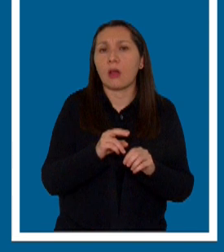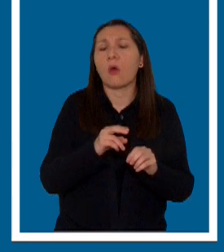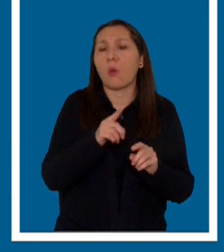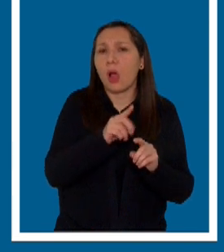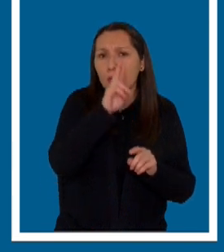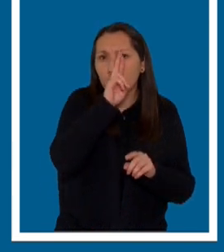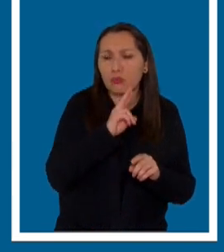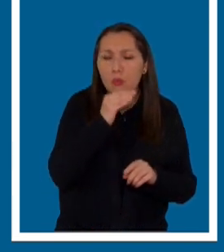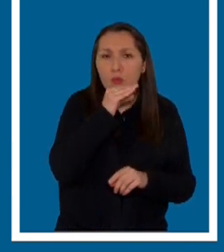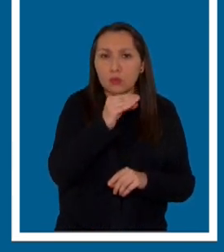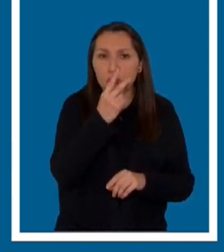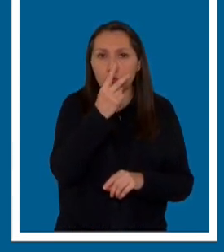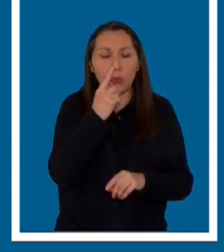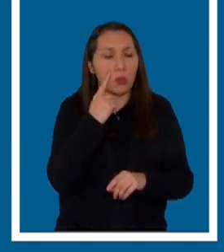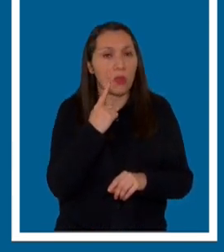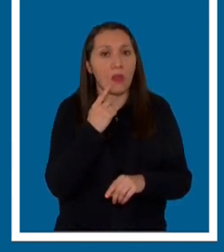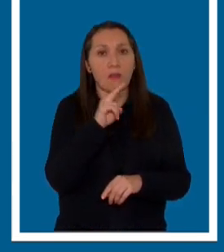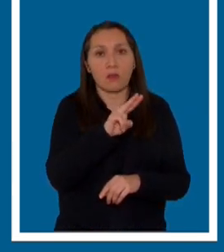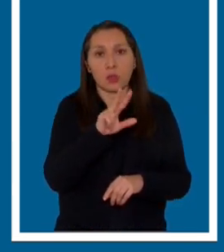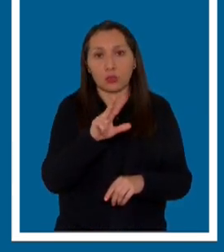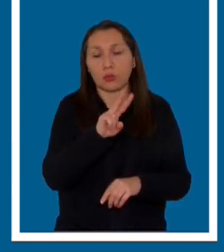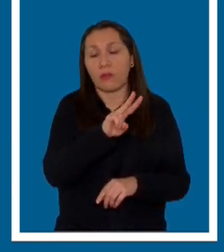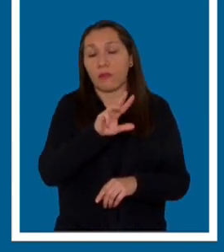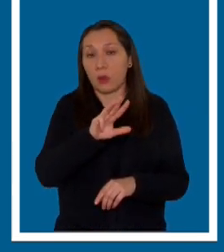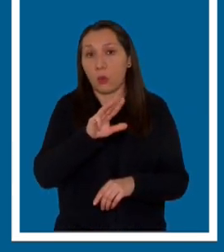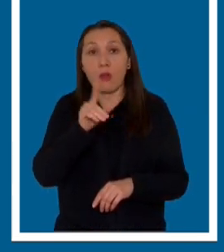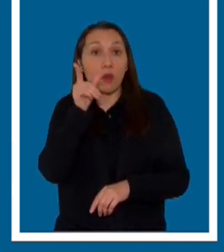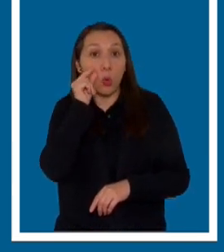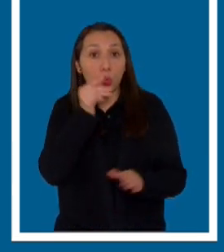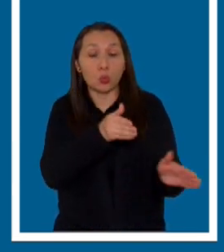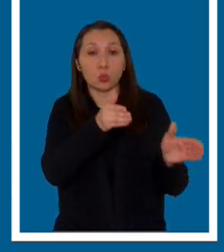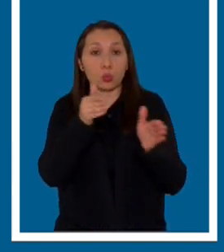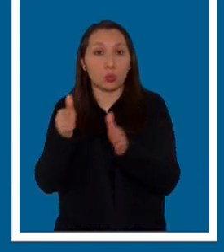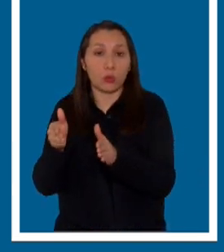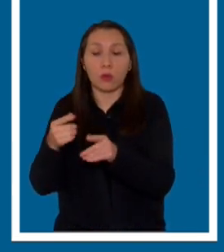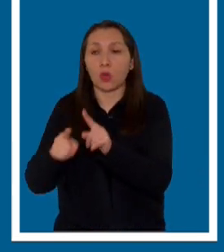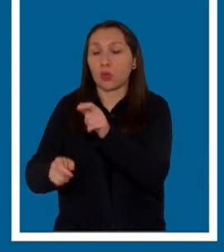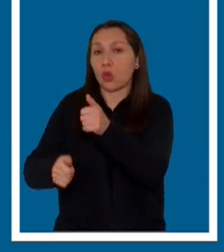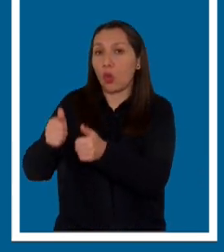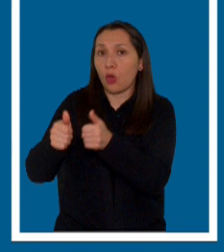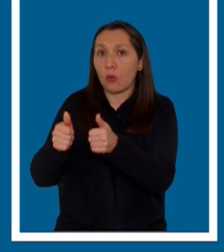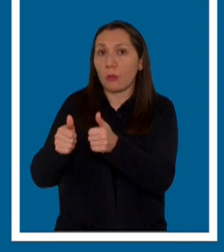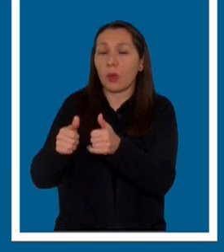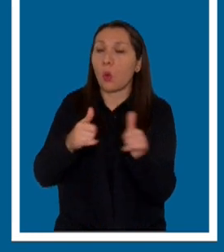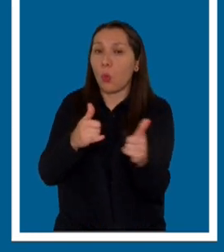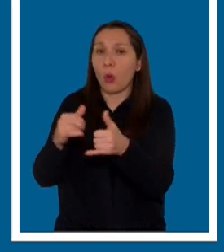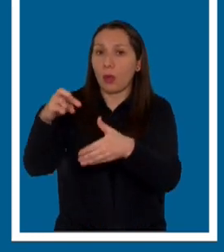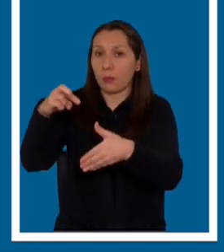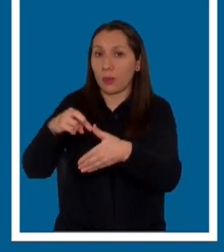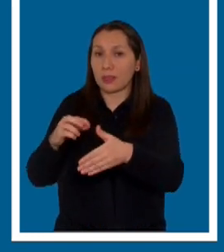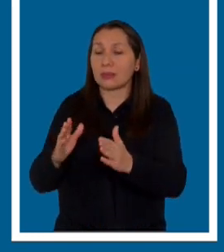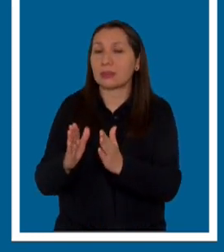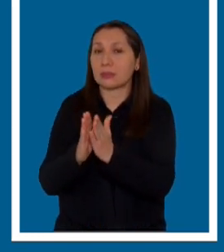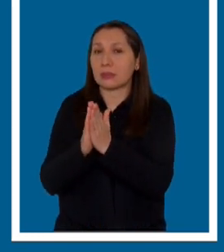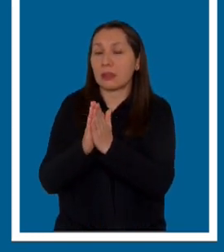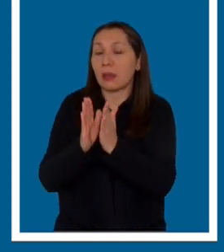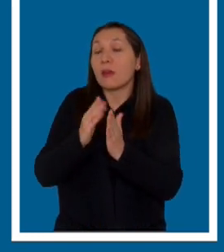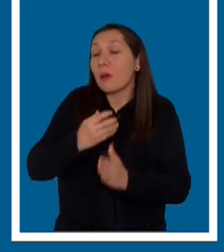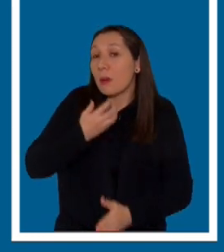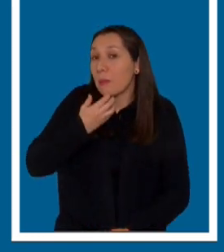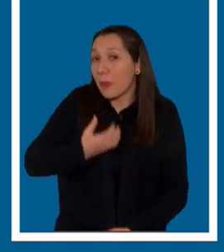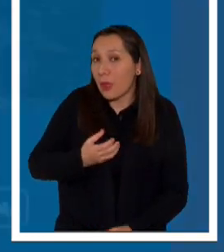dentro de dos días 28 29 de octubre y las competencias de los Juegos Panamericanos en San Pedro la paz